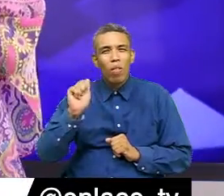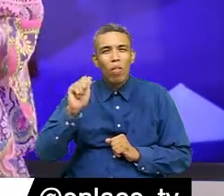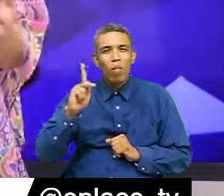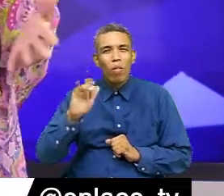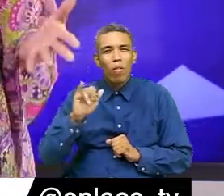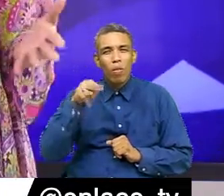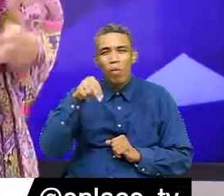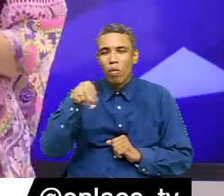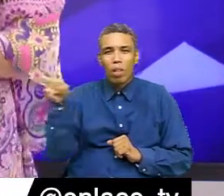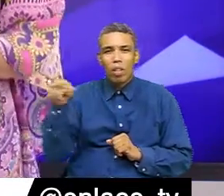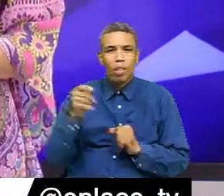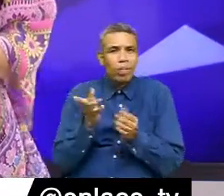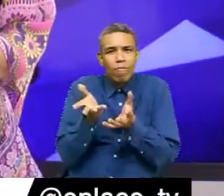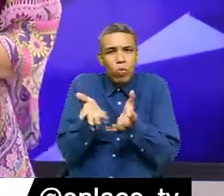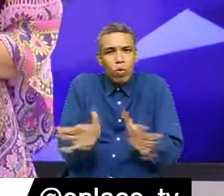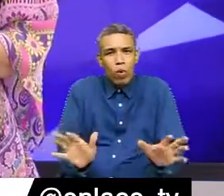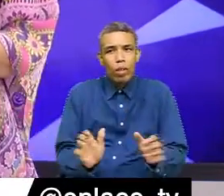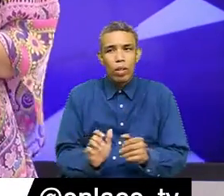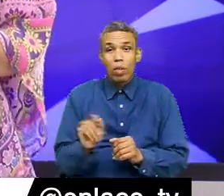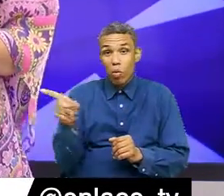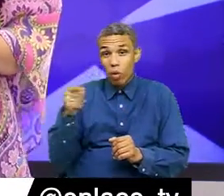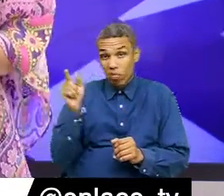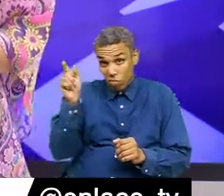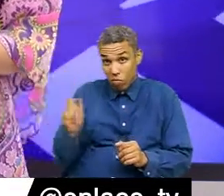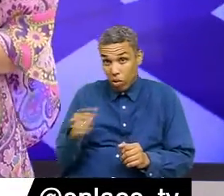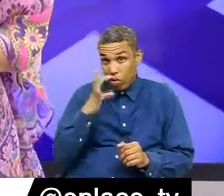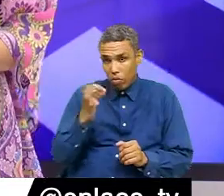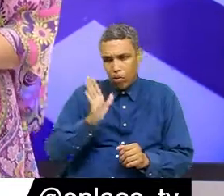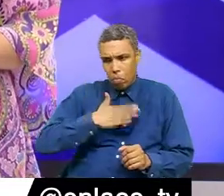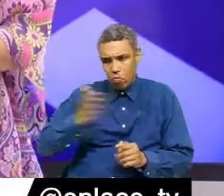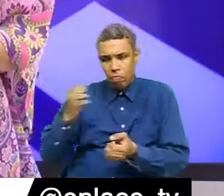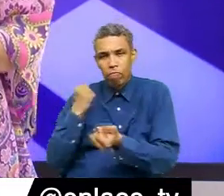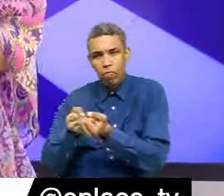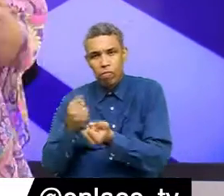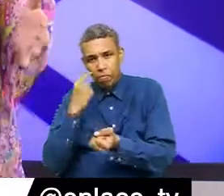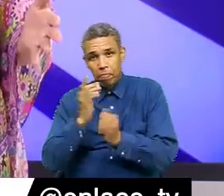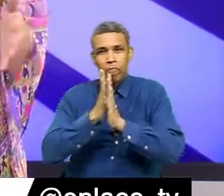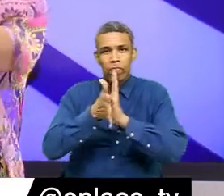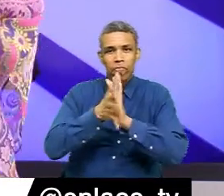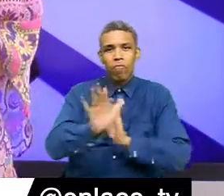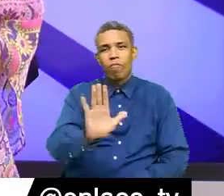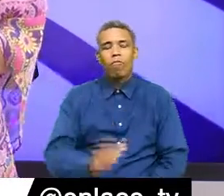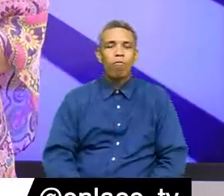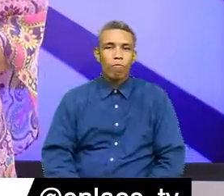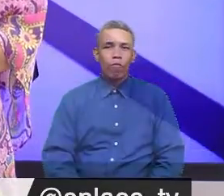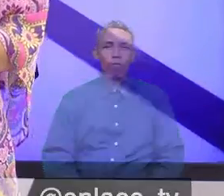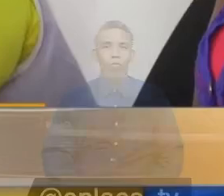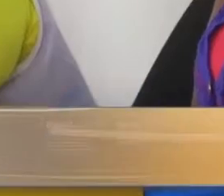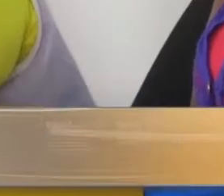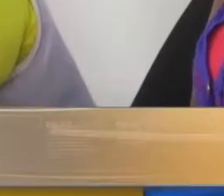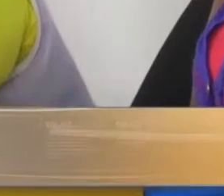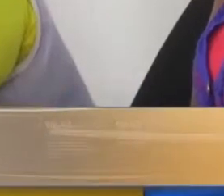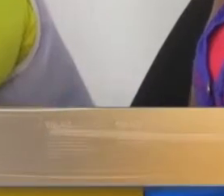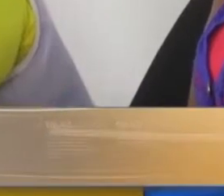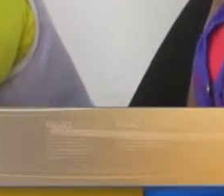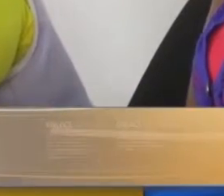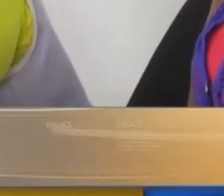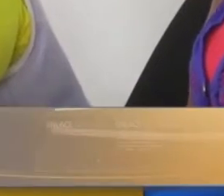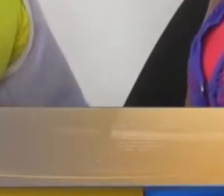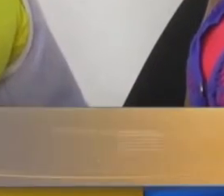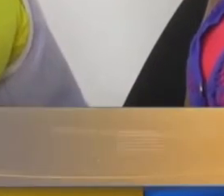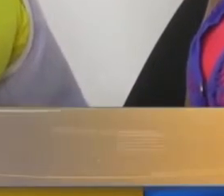territorio. Estas y otras informaciones serán tratadas en la presente emisión. Bienvenidos a Enlace Noticias, lo que usted quiere ver. Autoridades